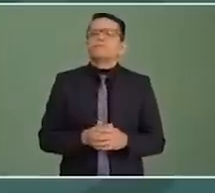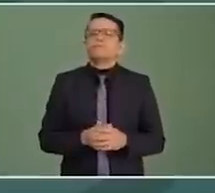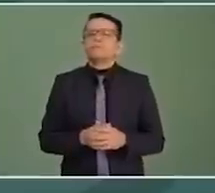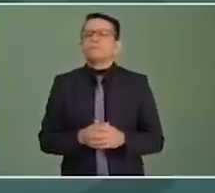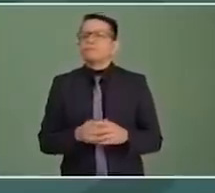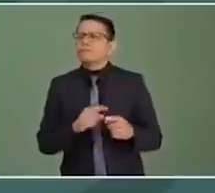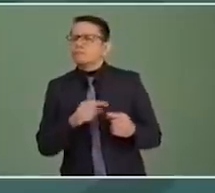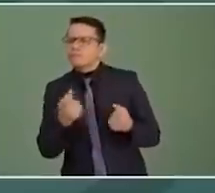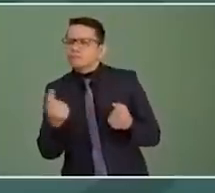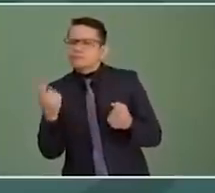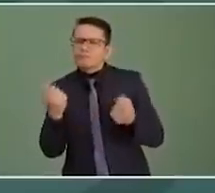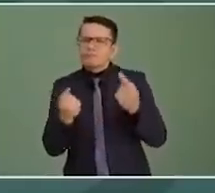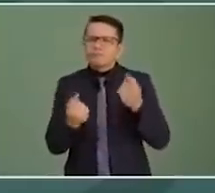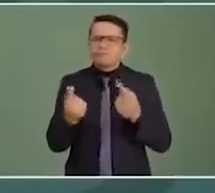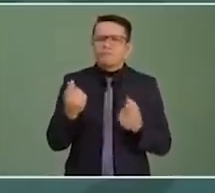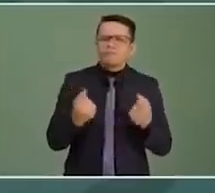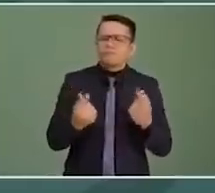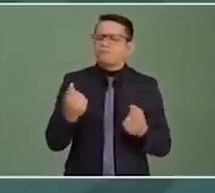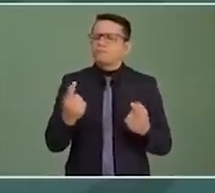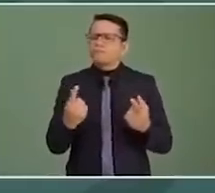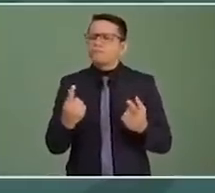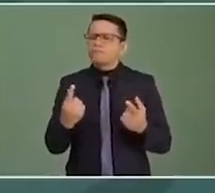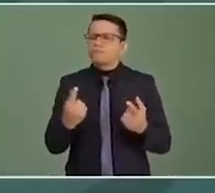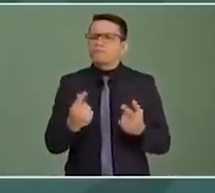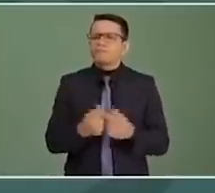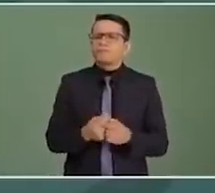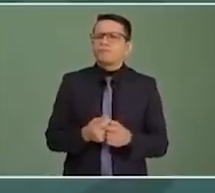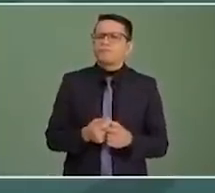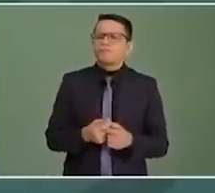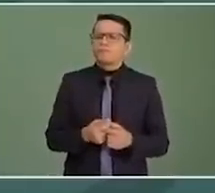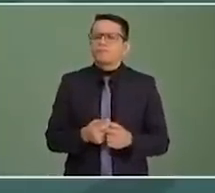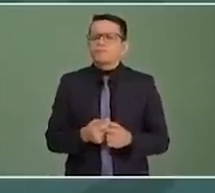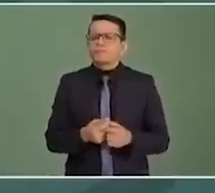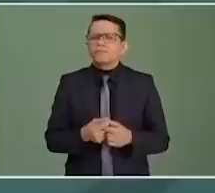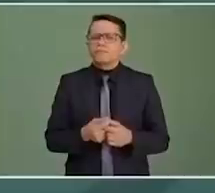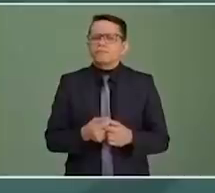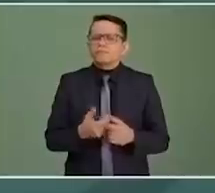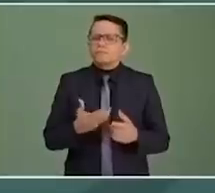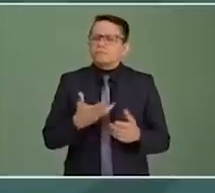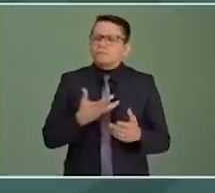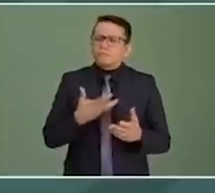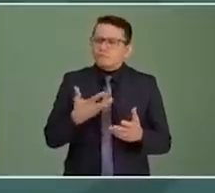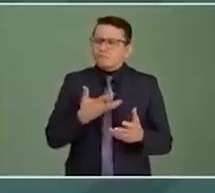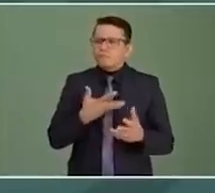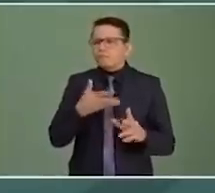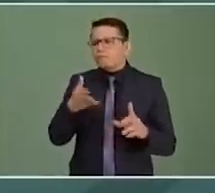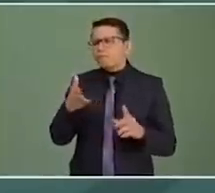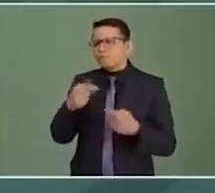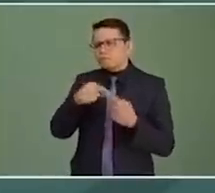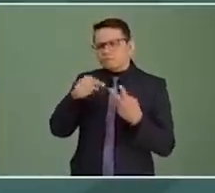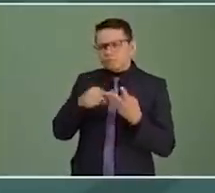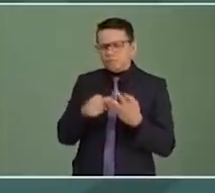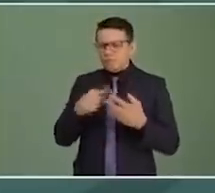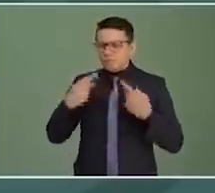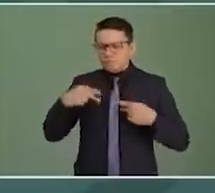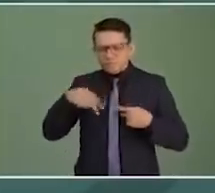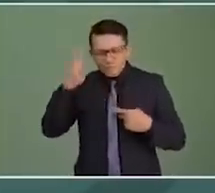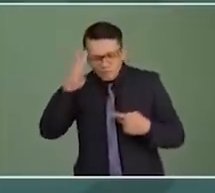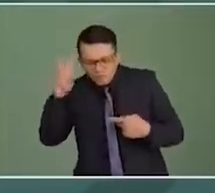y una serie de factores que sé van presentando